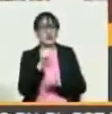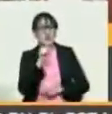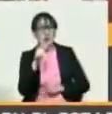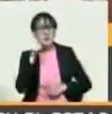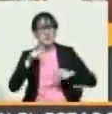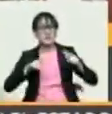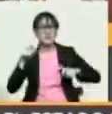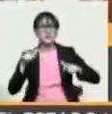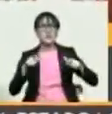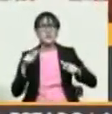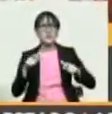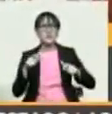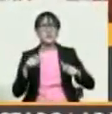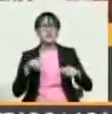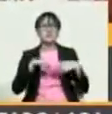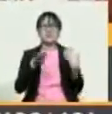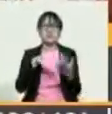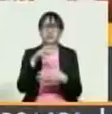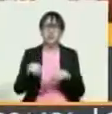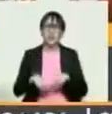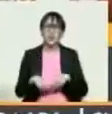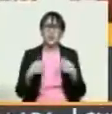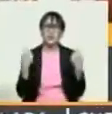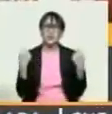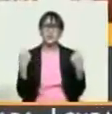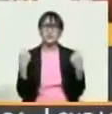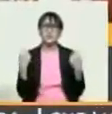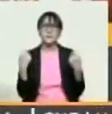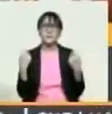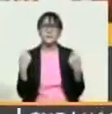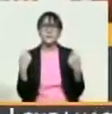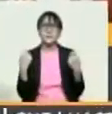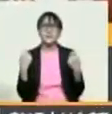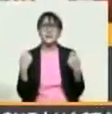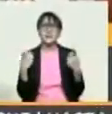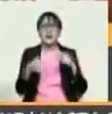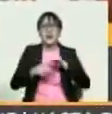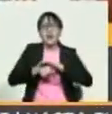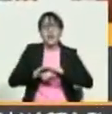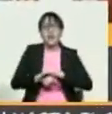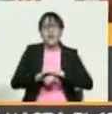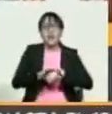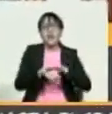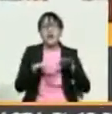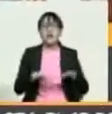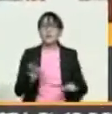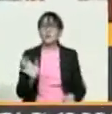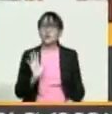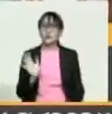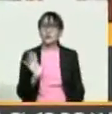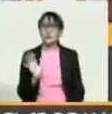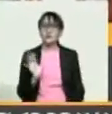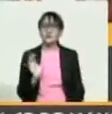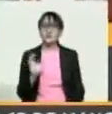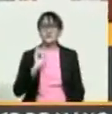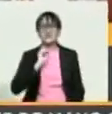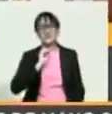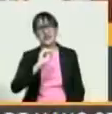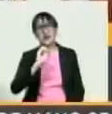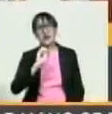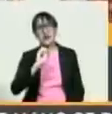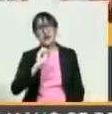el sabotaje y el morrocoy mismo pero el